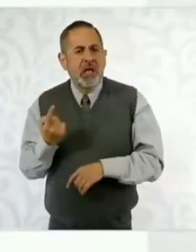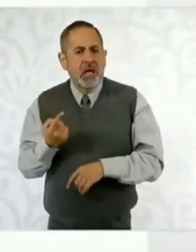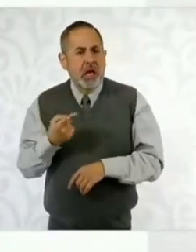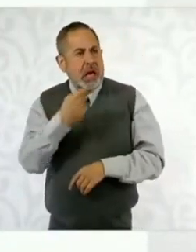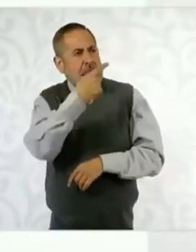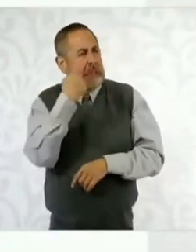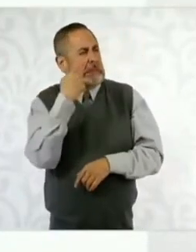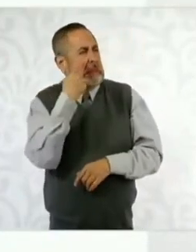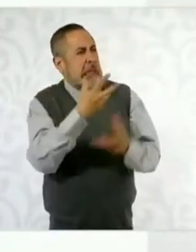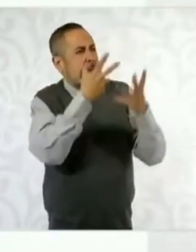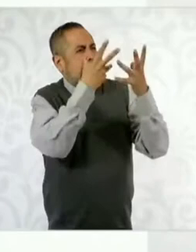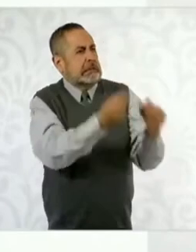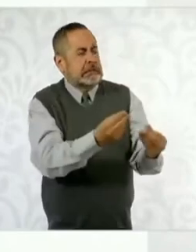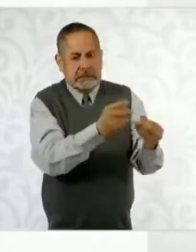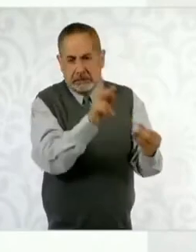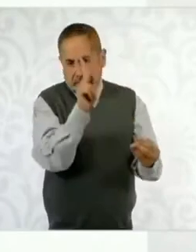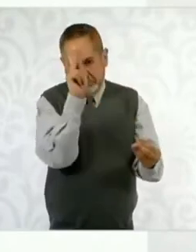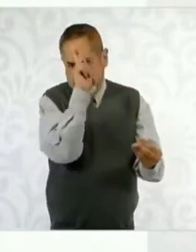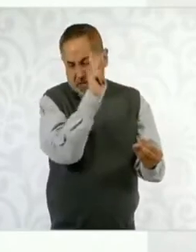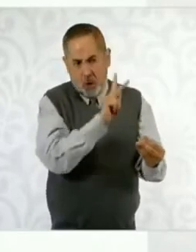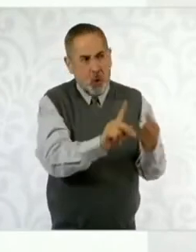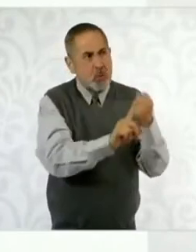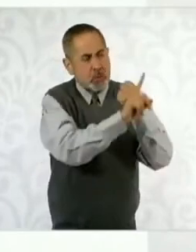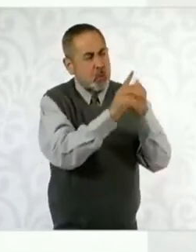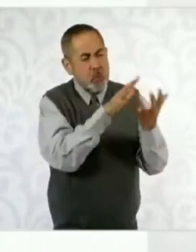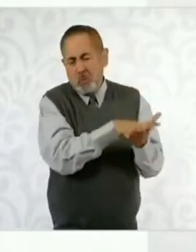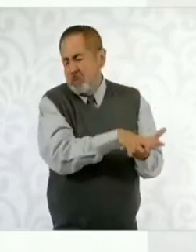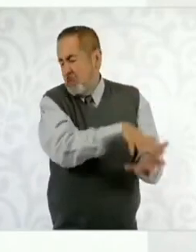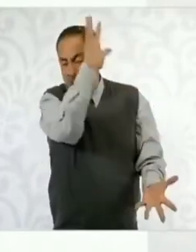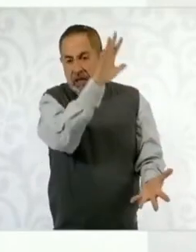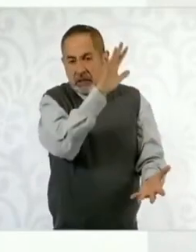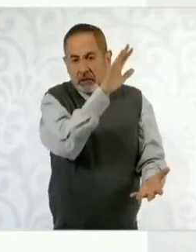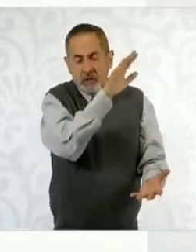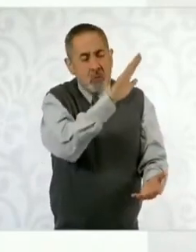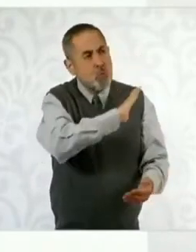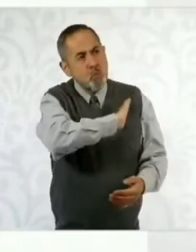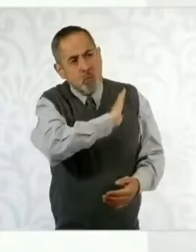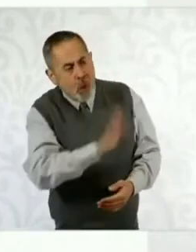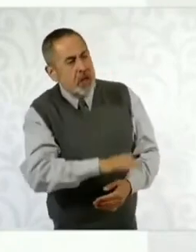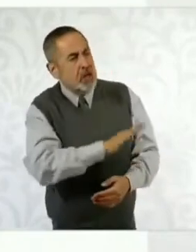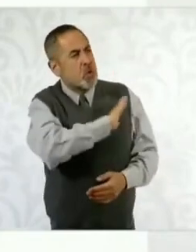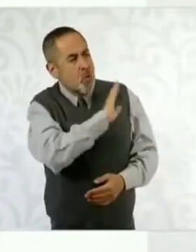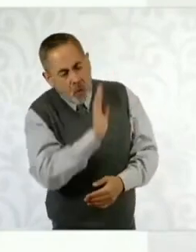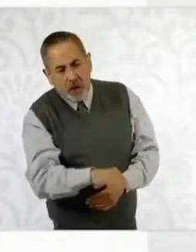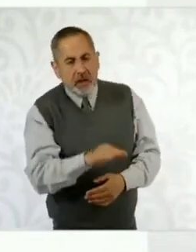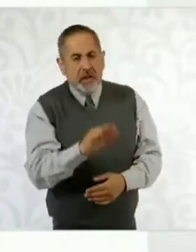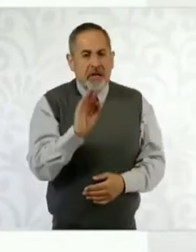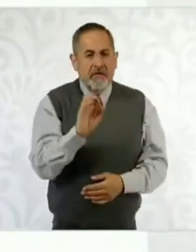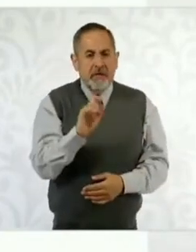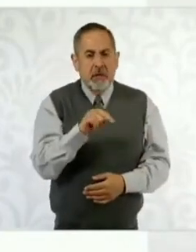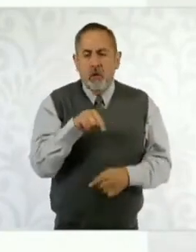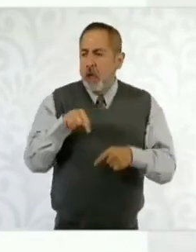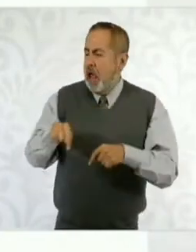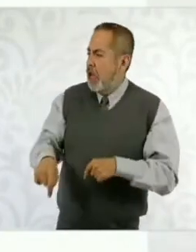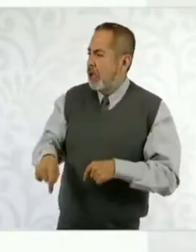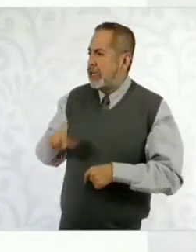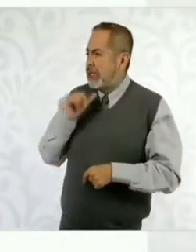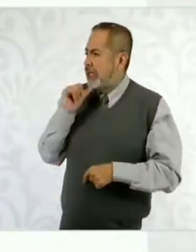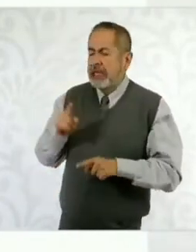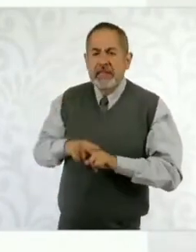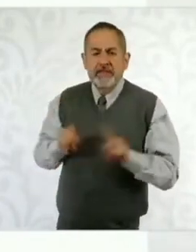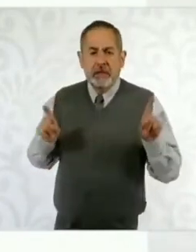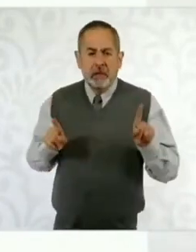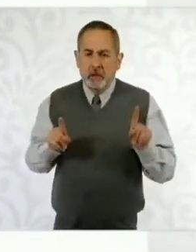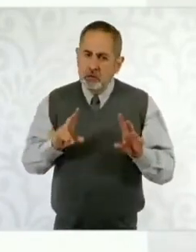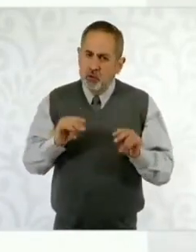¿Por qué allá se tiene esta crisis del número de funciones asociadas a este consumo y aquí no tenemos y